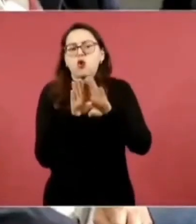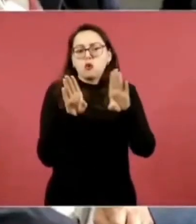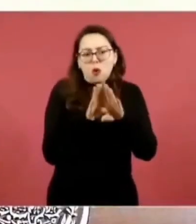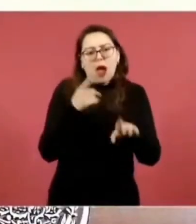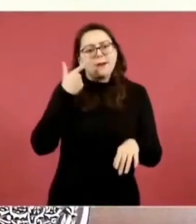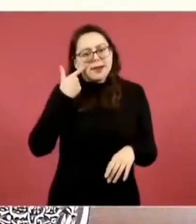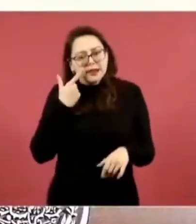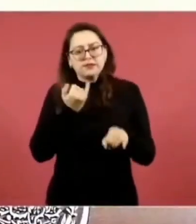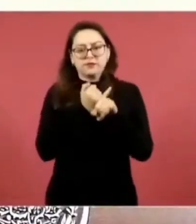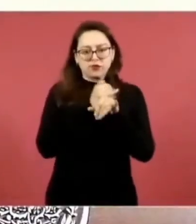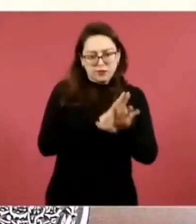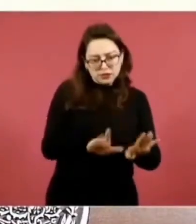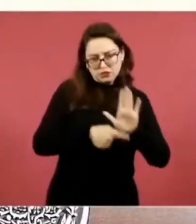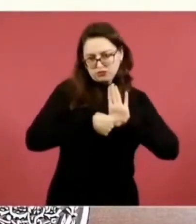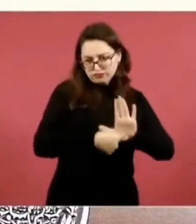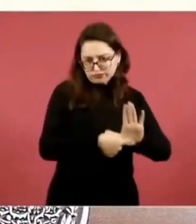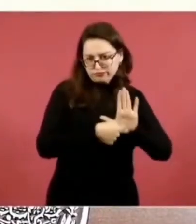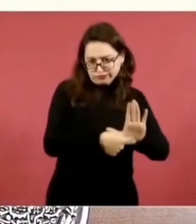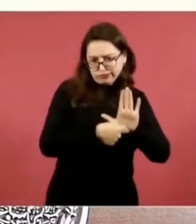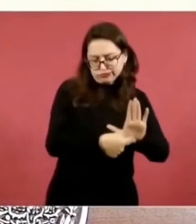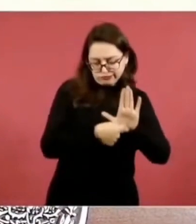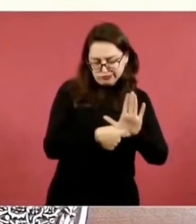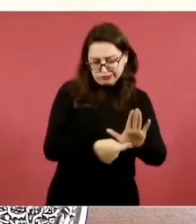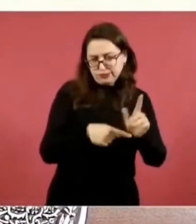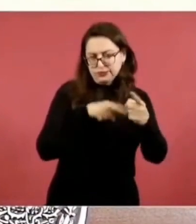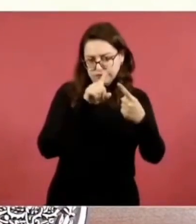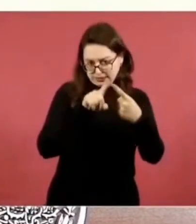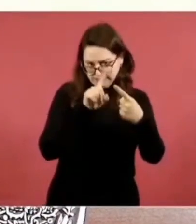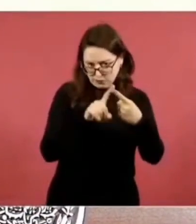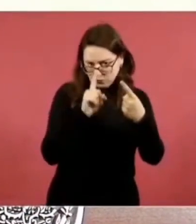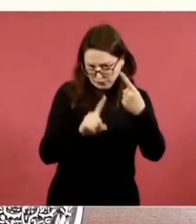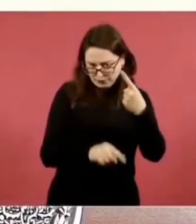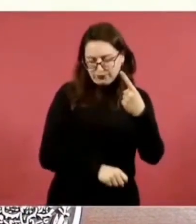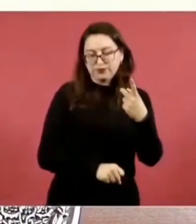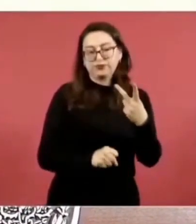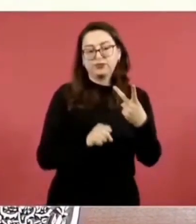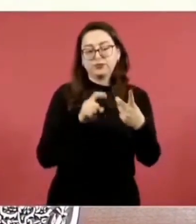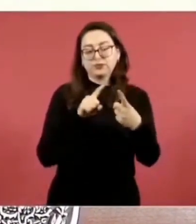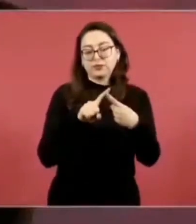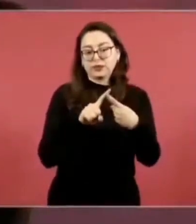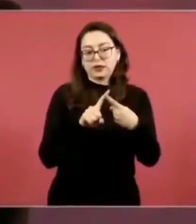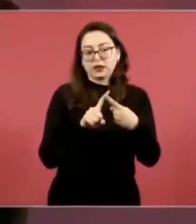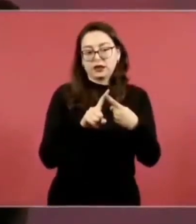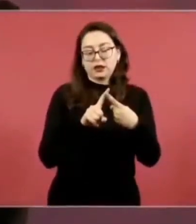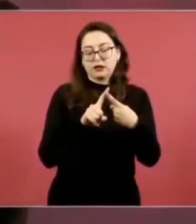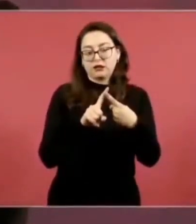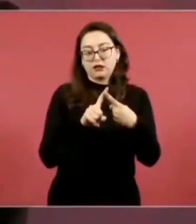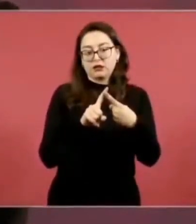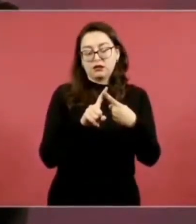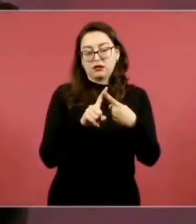para la búsqueda de los desaparecidos. Que no esperemos